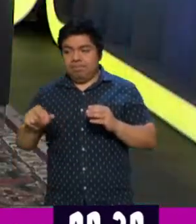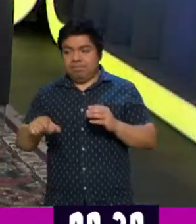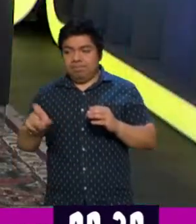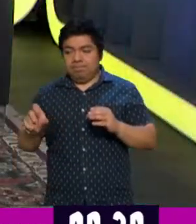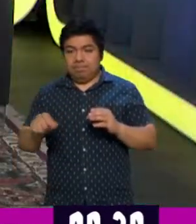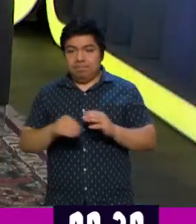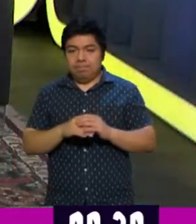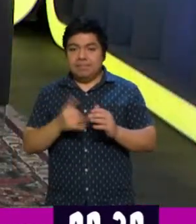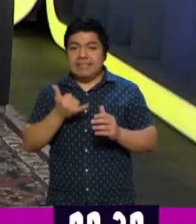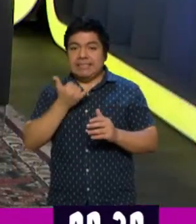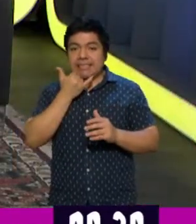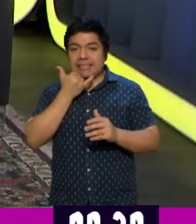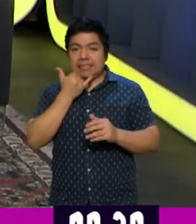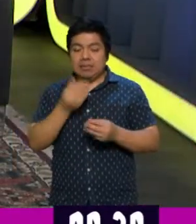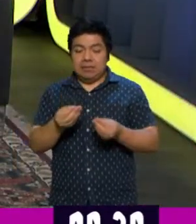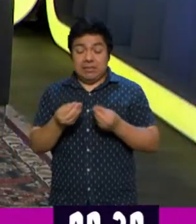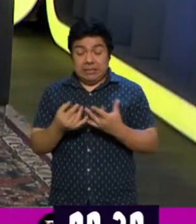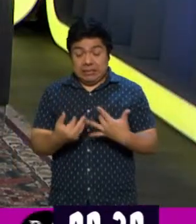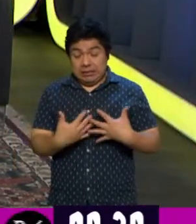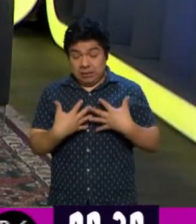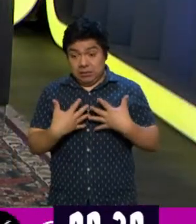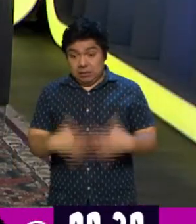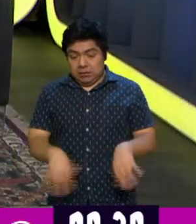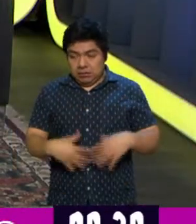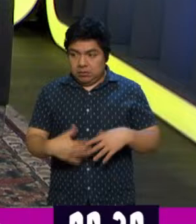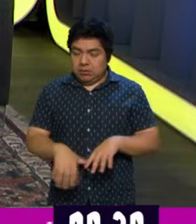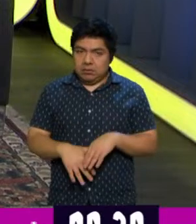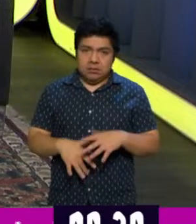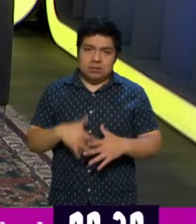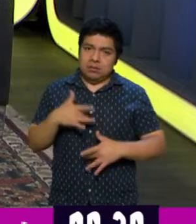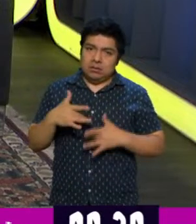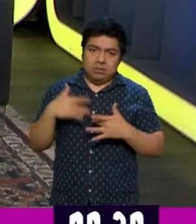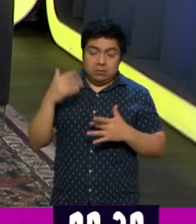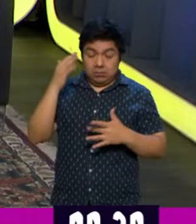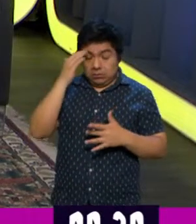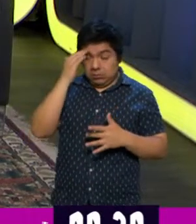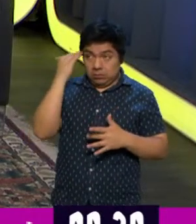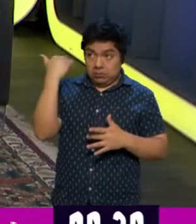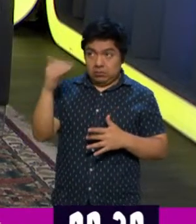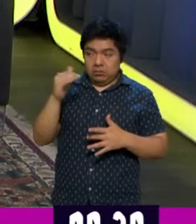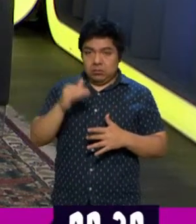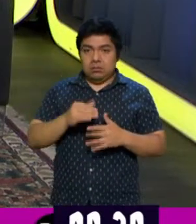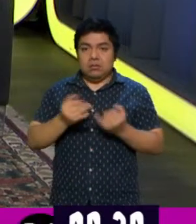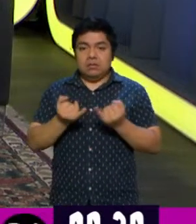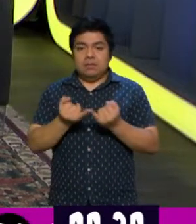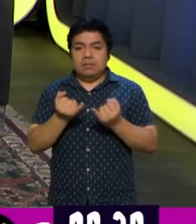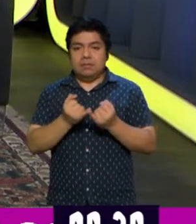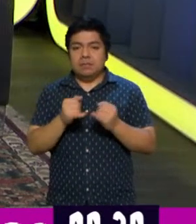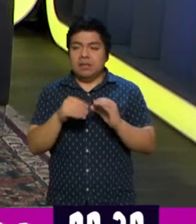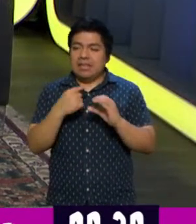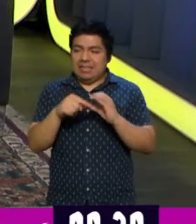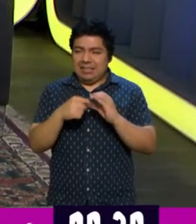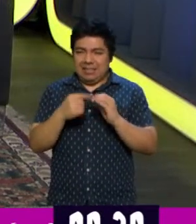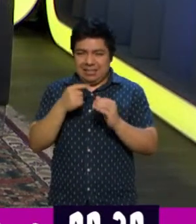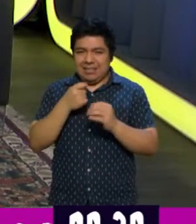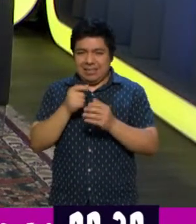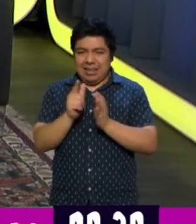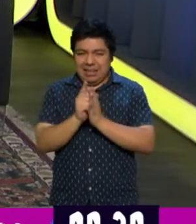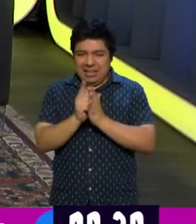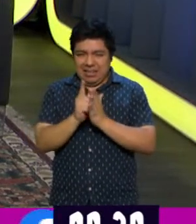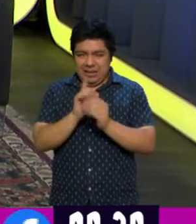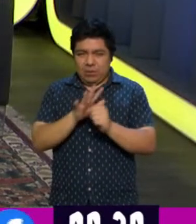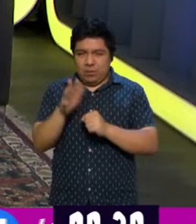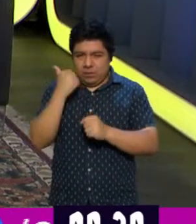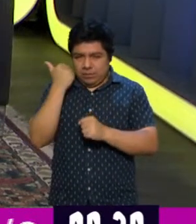roncobluyahoo.com.mx. Espero no haberlos abrumado. No. Es- No, hombre, yo ya venía Oye, abrumada. Y te escriban para saber de qué libros hablas. bueno, sí, eso con Ok.